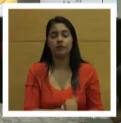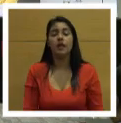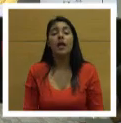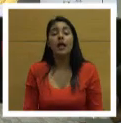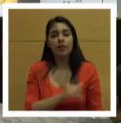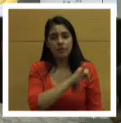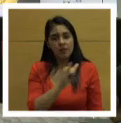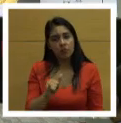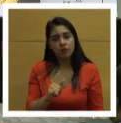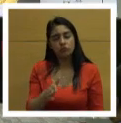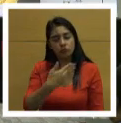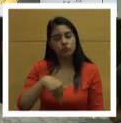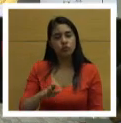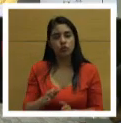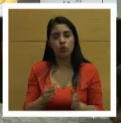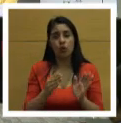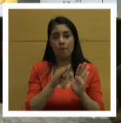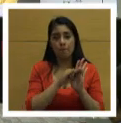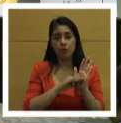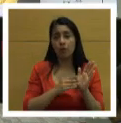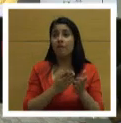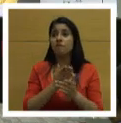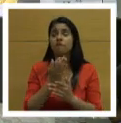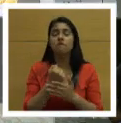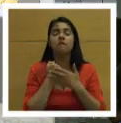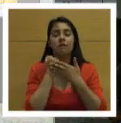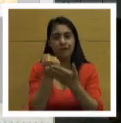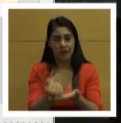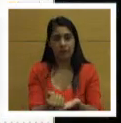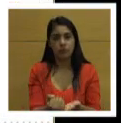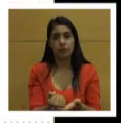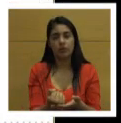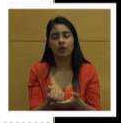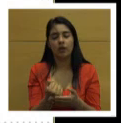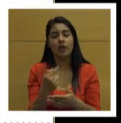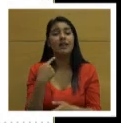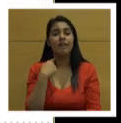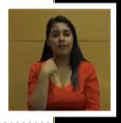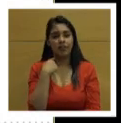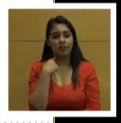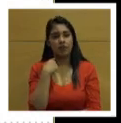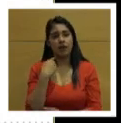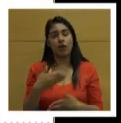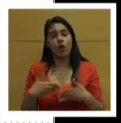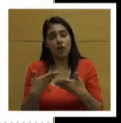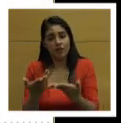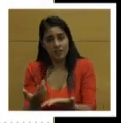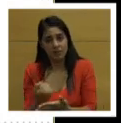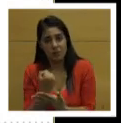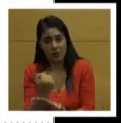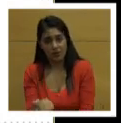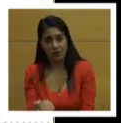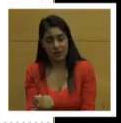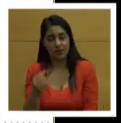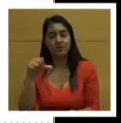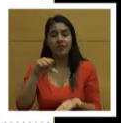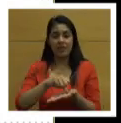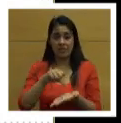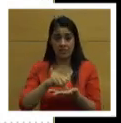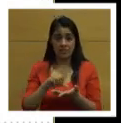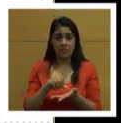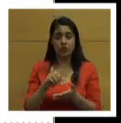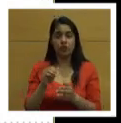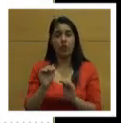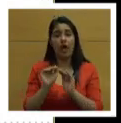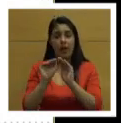Posteriormente a que nosotros activamos esa red, vamos en ayuda a la víctima, le ofrecemos una ayuda legal a través de una querella. Entonces los centros de apoyo a víctimas a